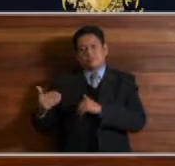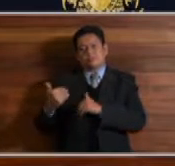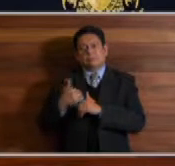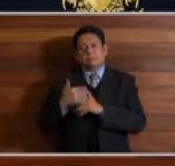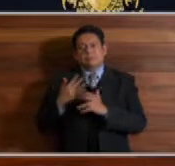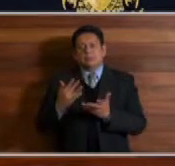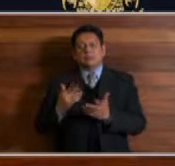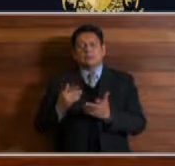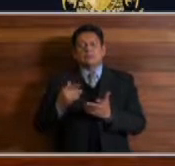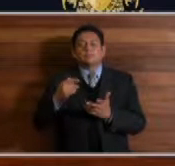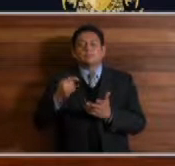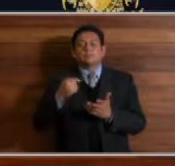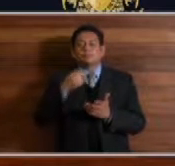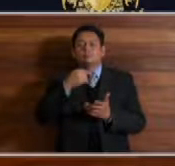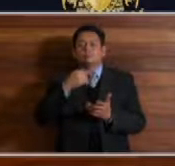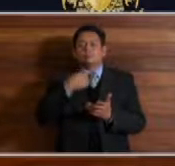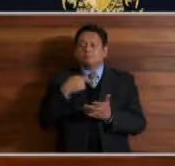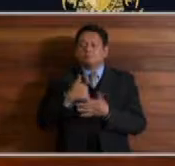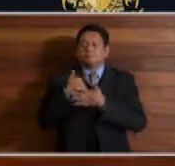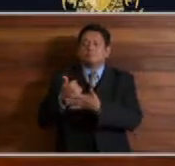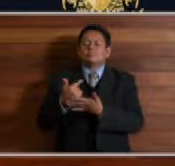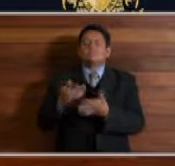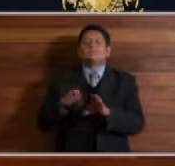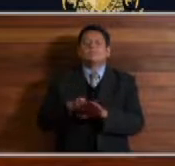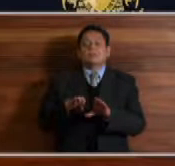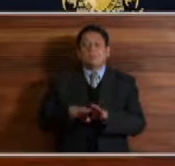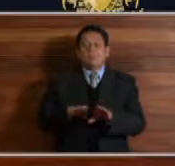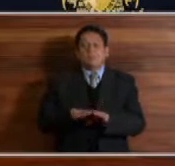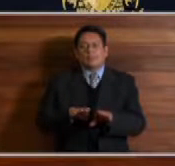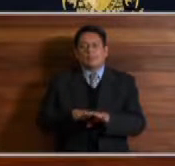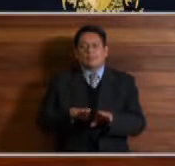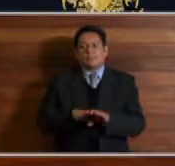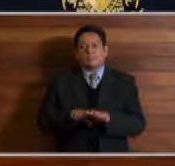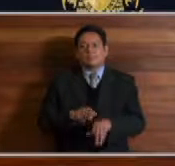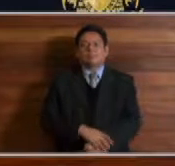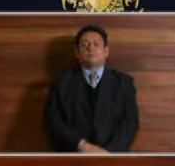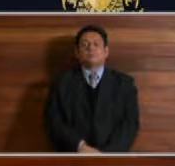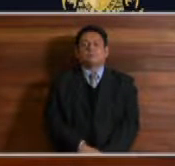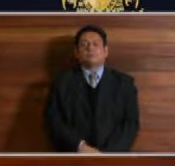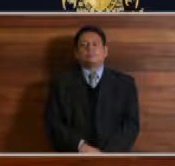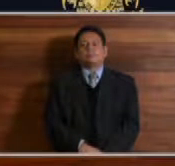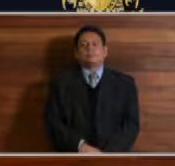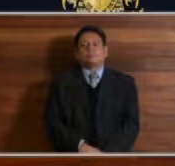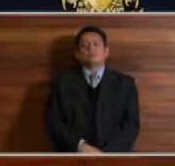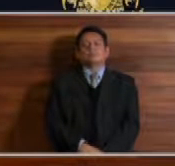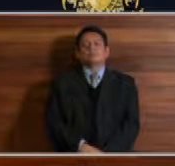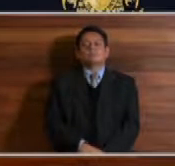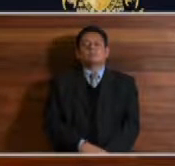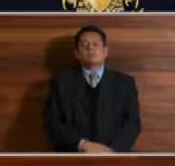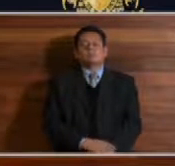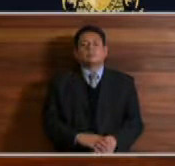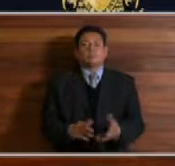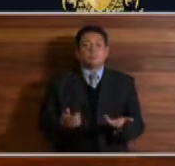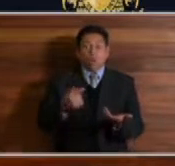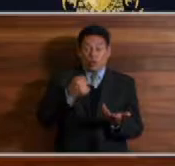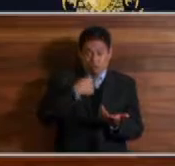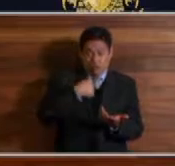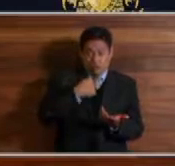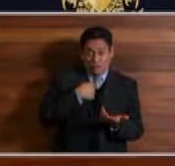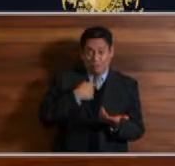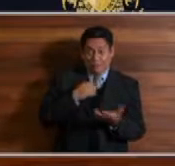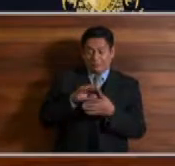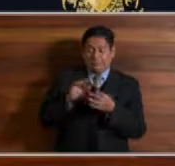mandato. ¿Qué podemos hacer? ¿Qué puede hacer para mí? Y la